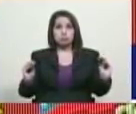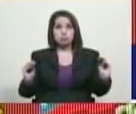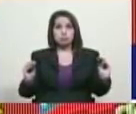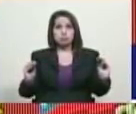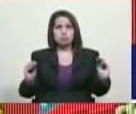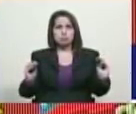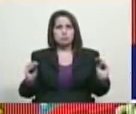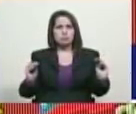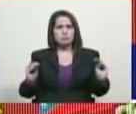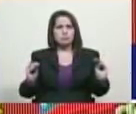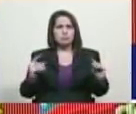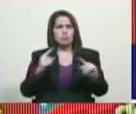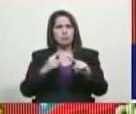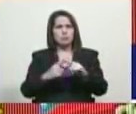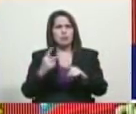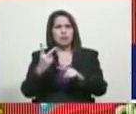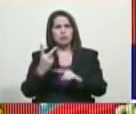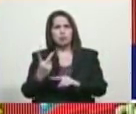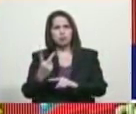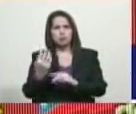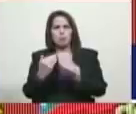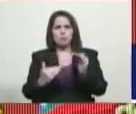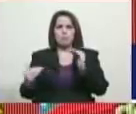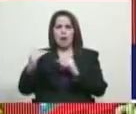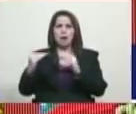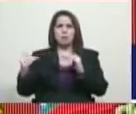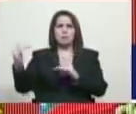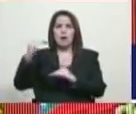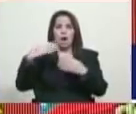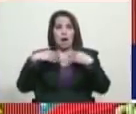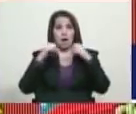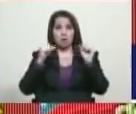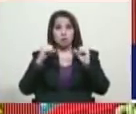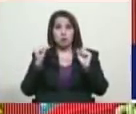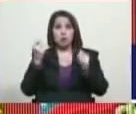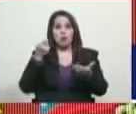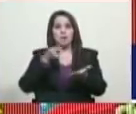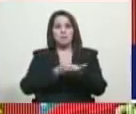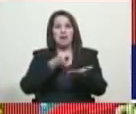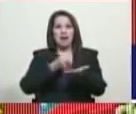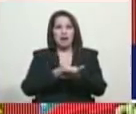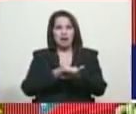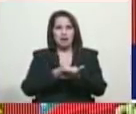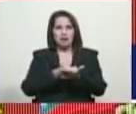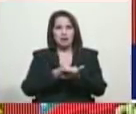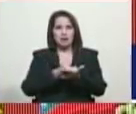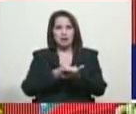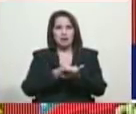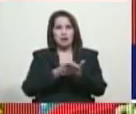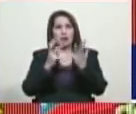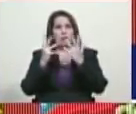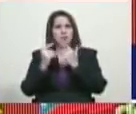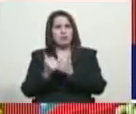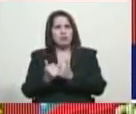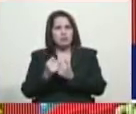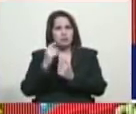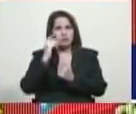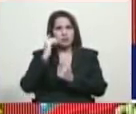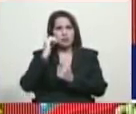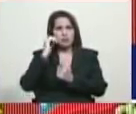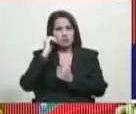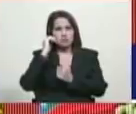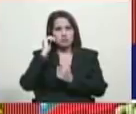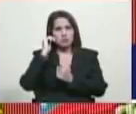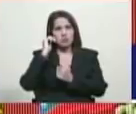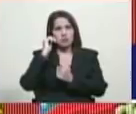por dos, y desde hoy Aristóbulo haga los arreglos administrativos, he aprobado los